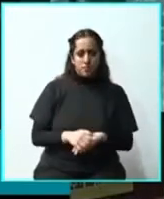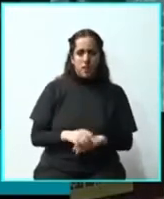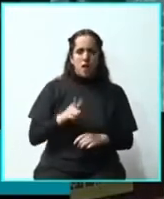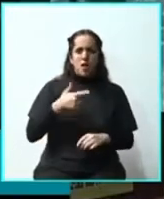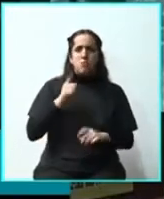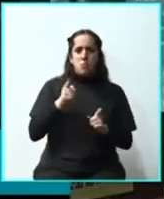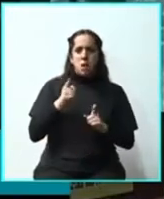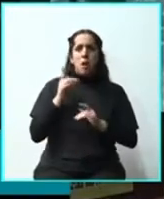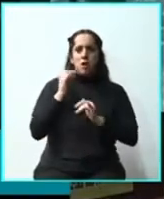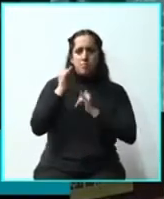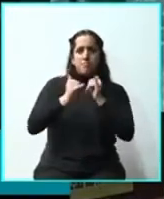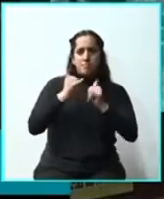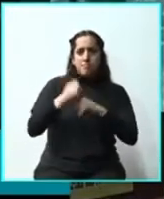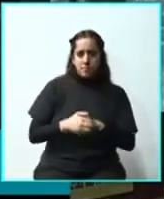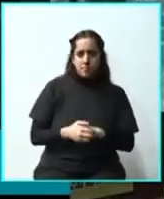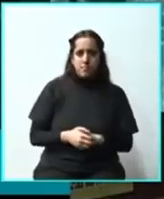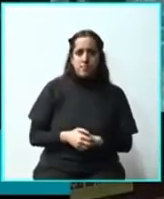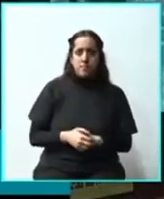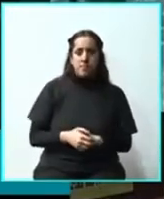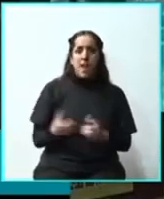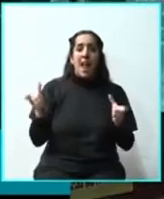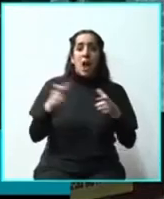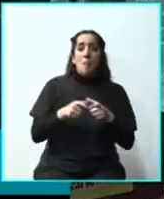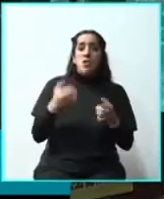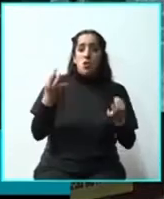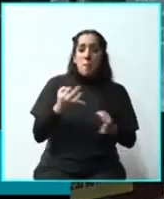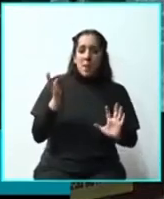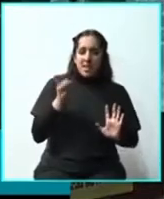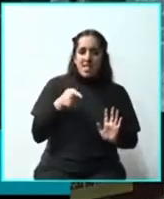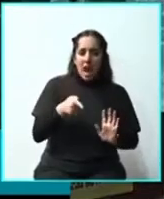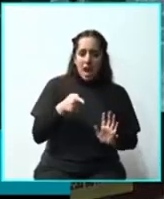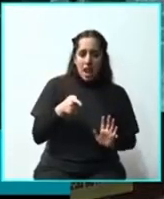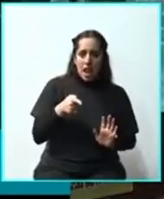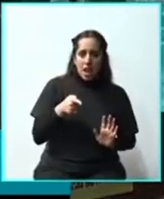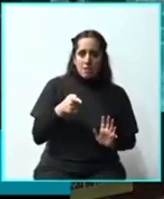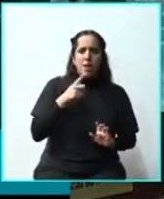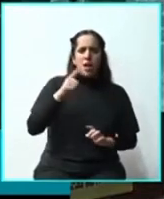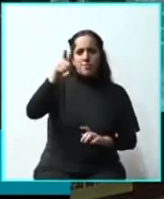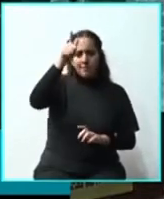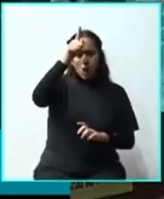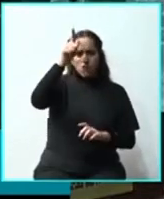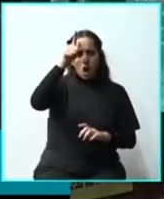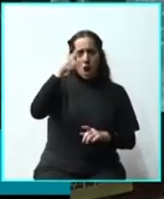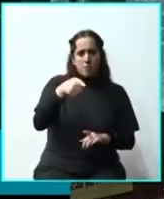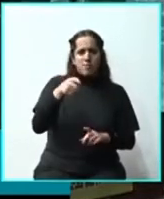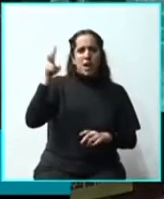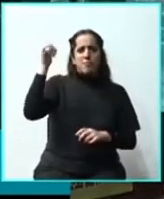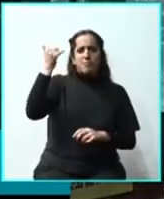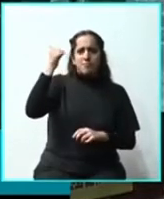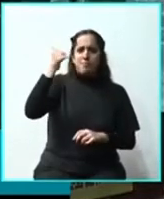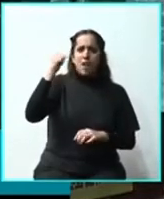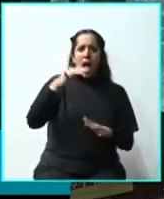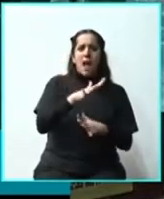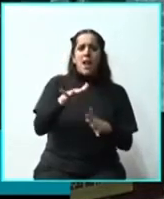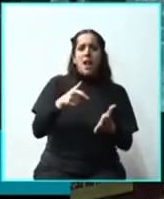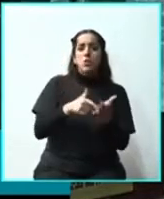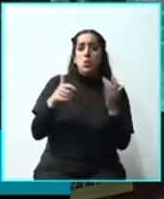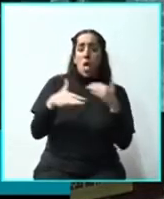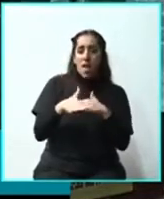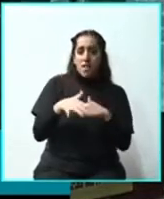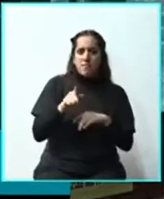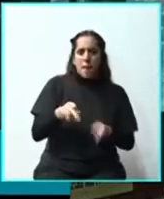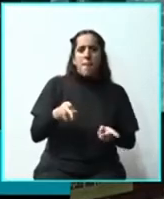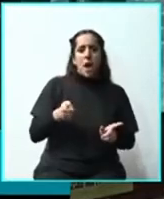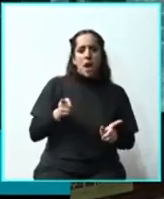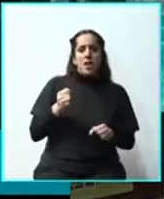referir. No solo la comisión especial como control de la videovigilancia en la Ciudad de Buenos Aires, sino el